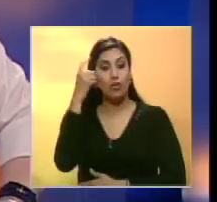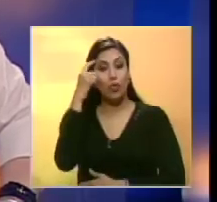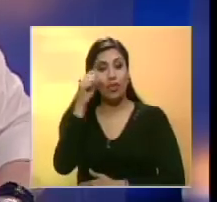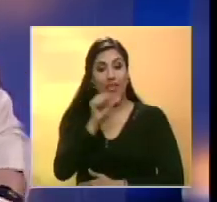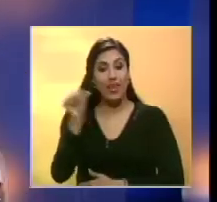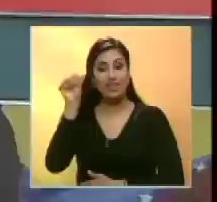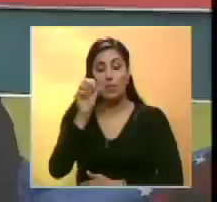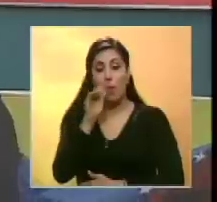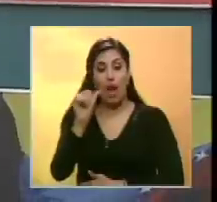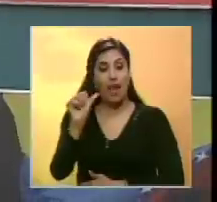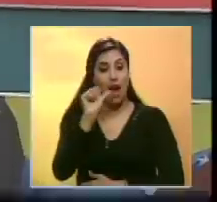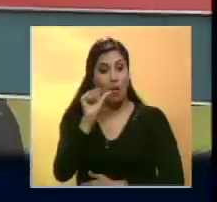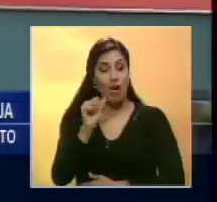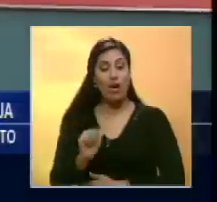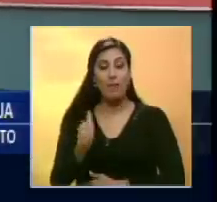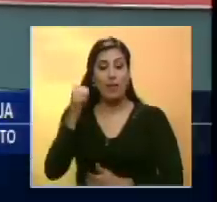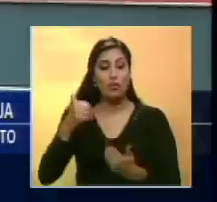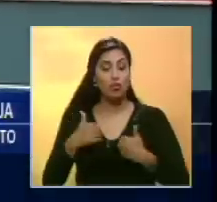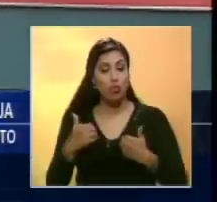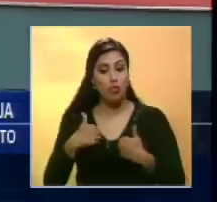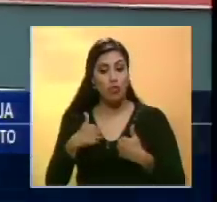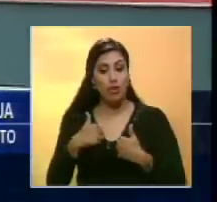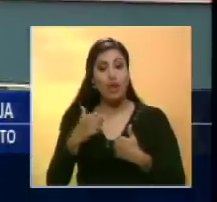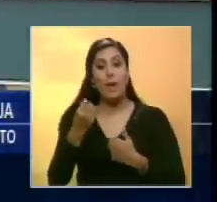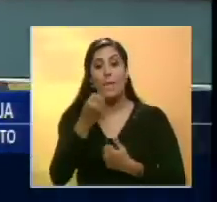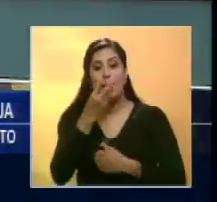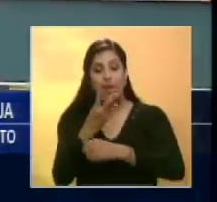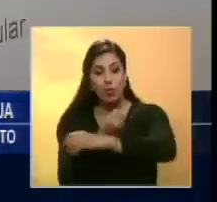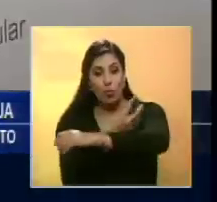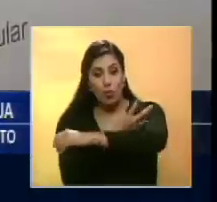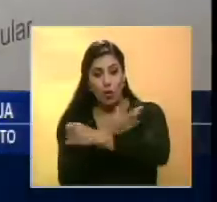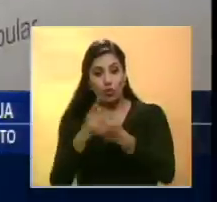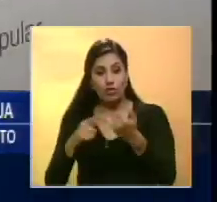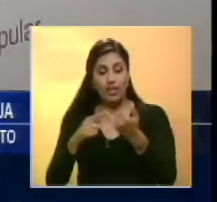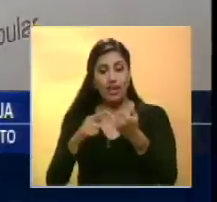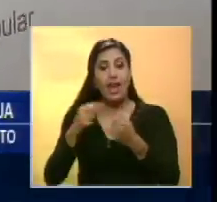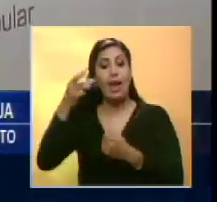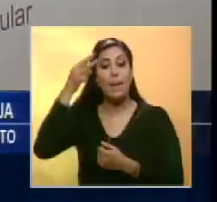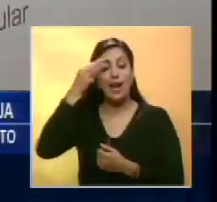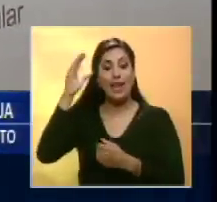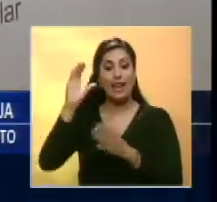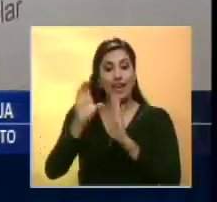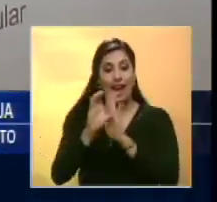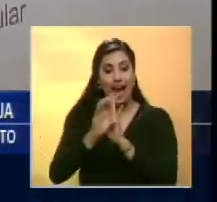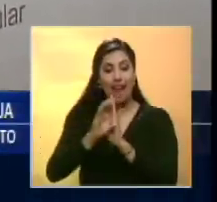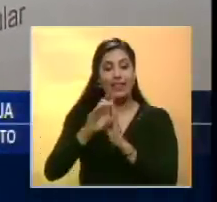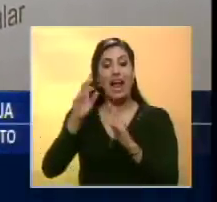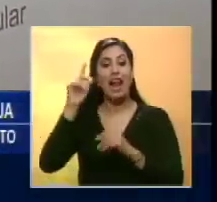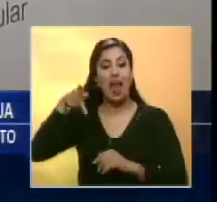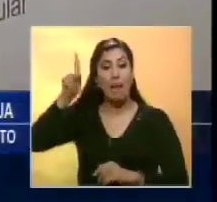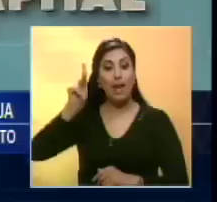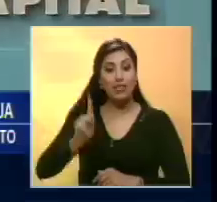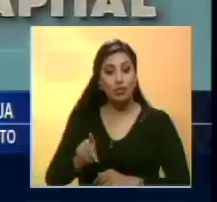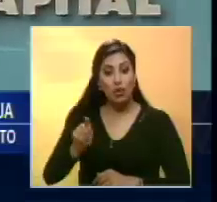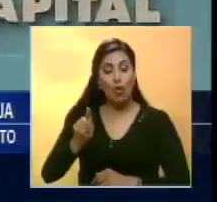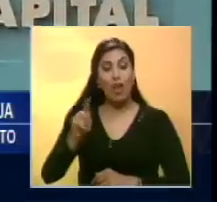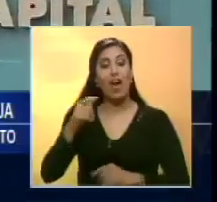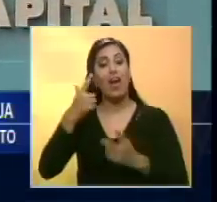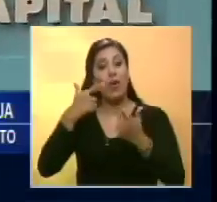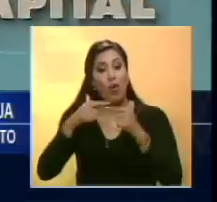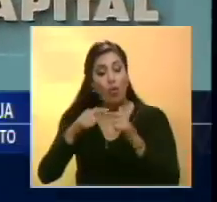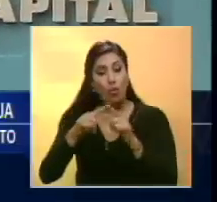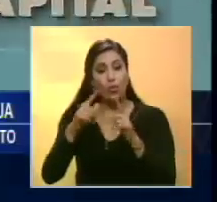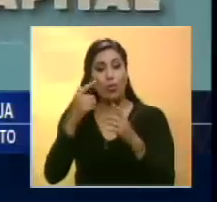la semana. Las zonas más afectadas serán Colinas de Bellomonte, Los Magallanes de Catia, Cotiza, La Pastora, Lídice,